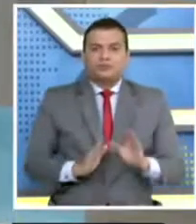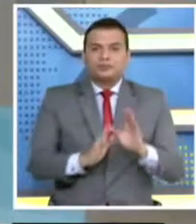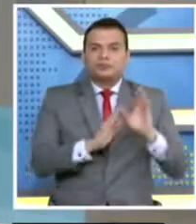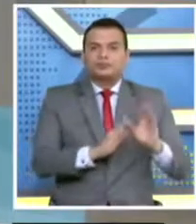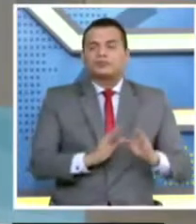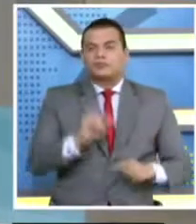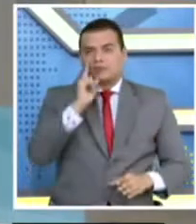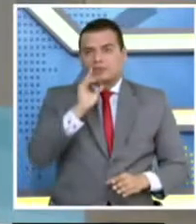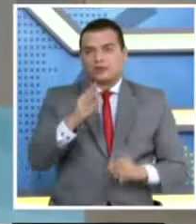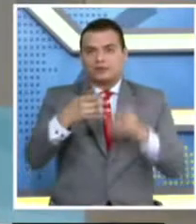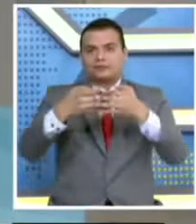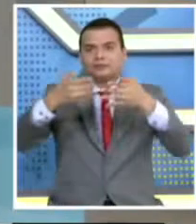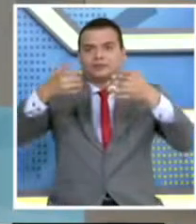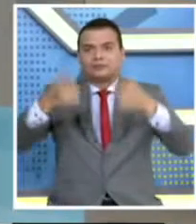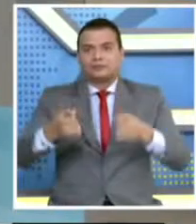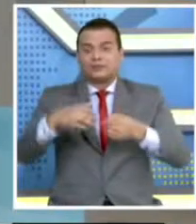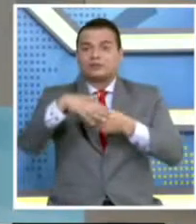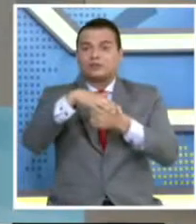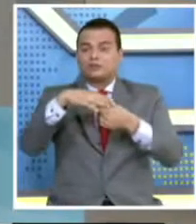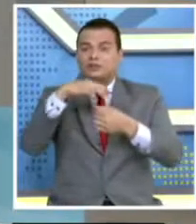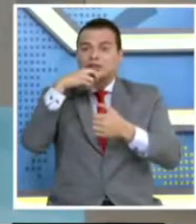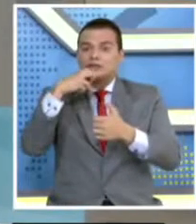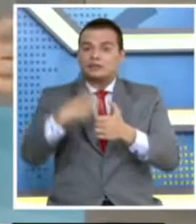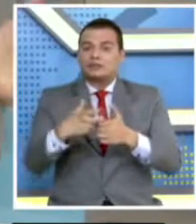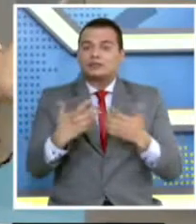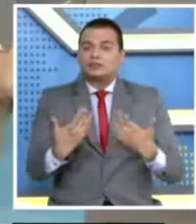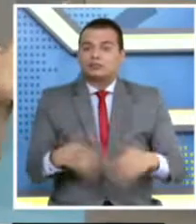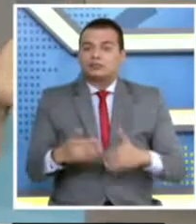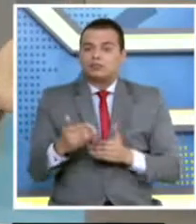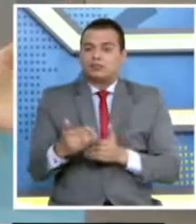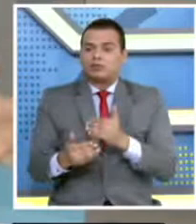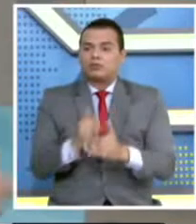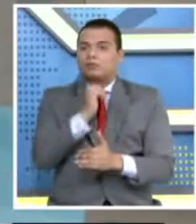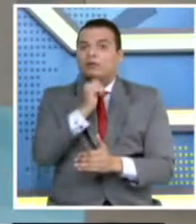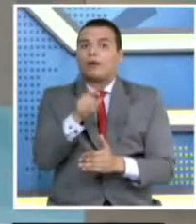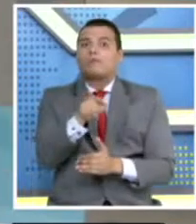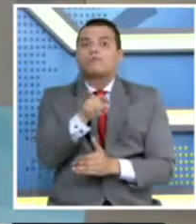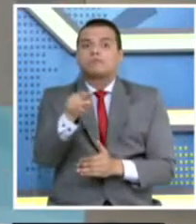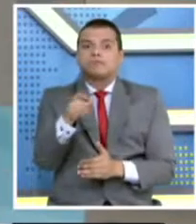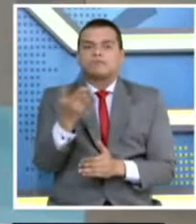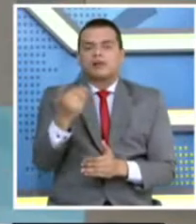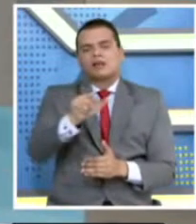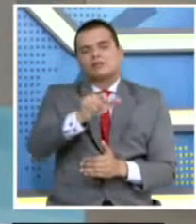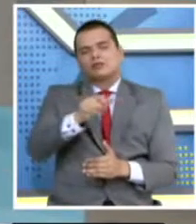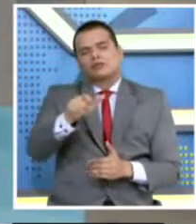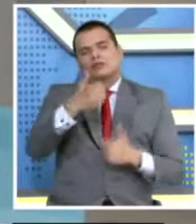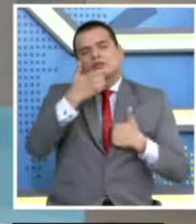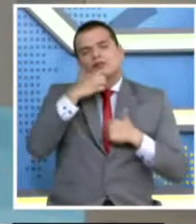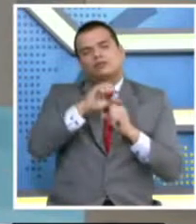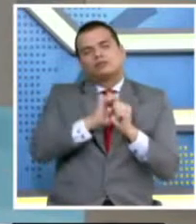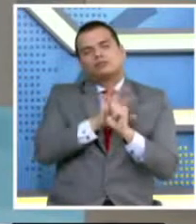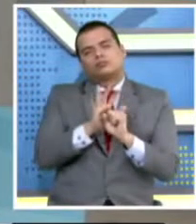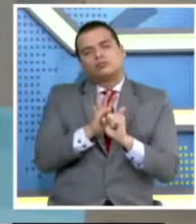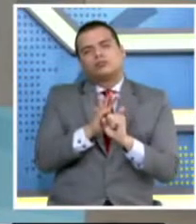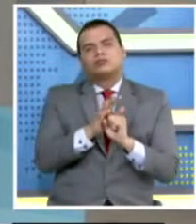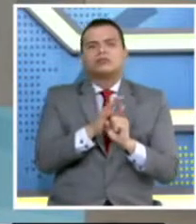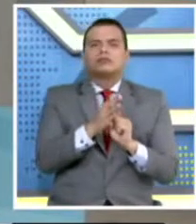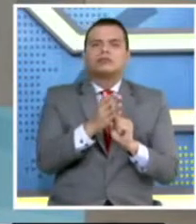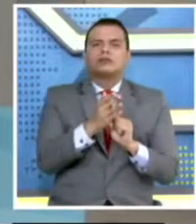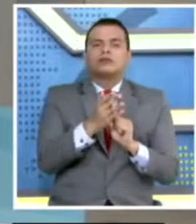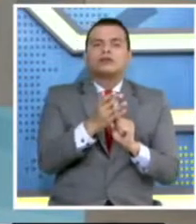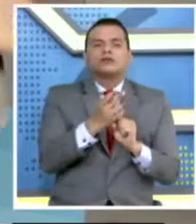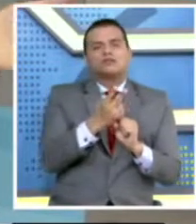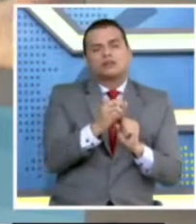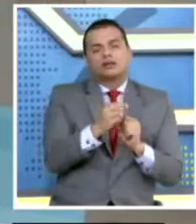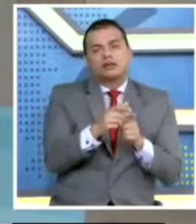la situación en la cárcel de Villahermosa de Cali continúa agudizándose luego de conocerse que el número de infectados por COVID-19 pasó en tres